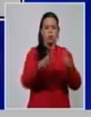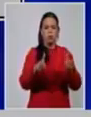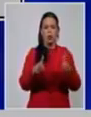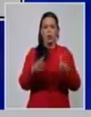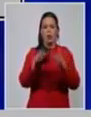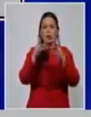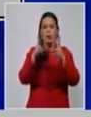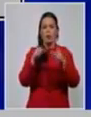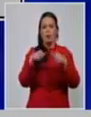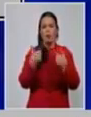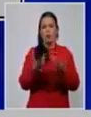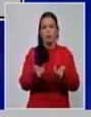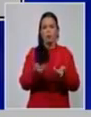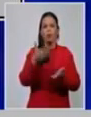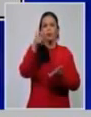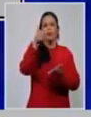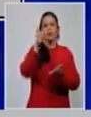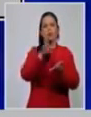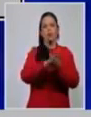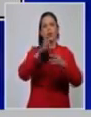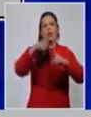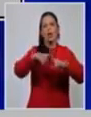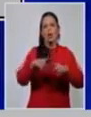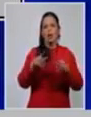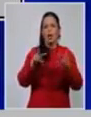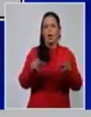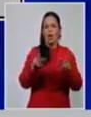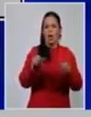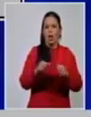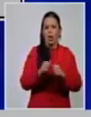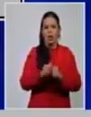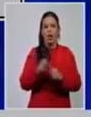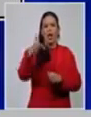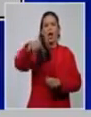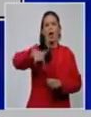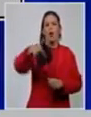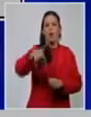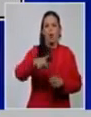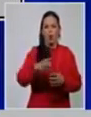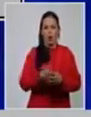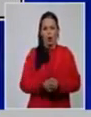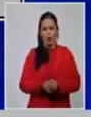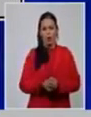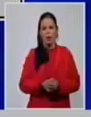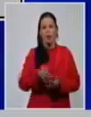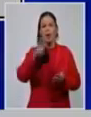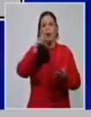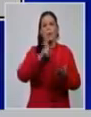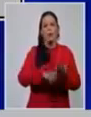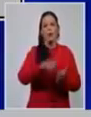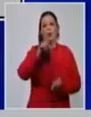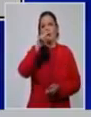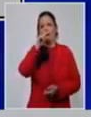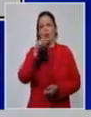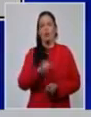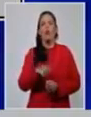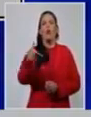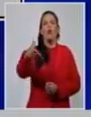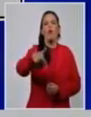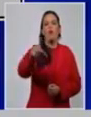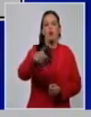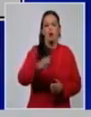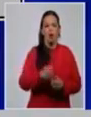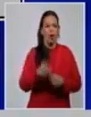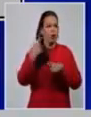pues Matanzas, Cárdenas, Agüey Grande, Los Jarabos, Colón, Pedro Betancur, Jovellanos, es donde